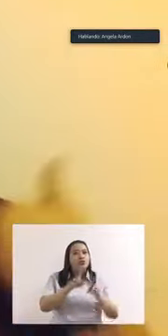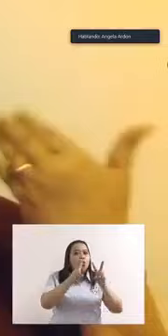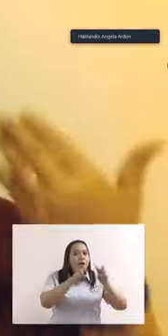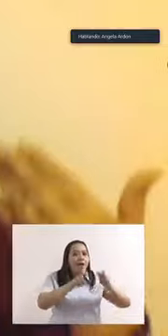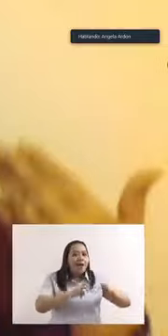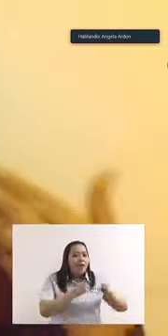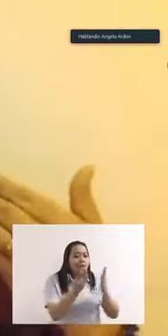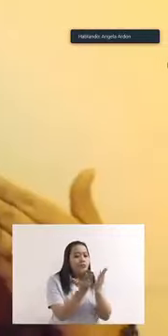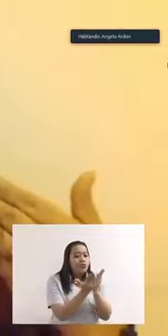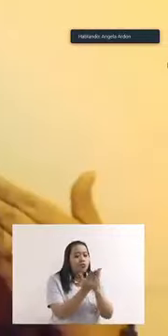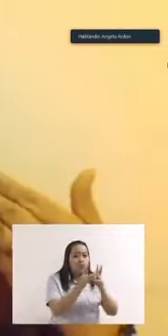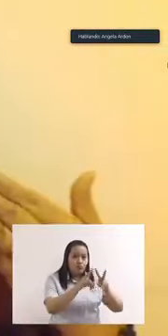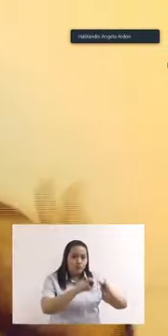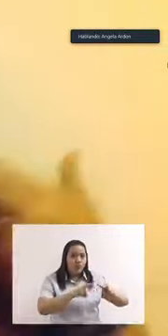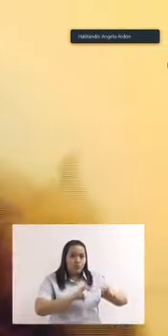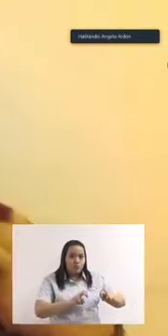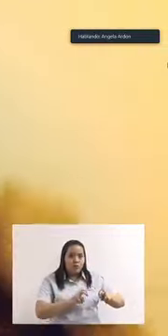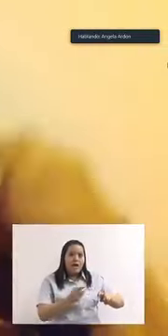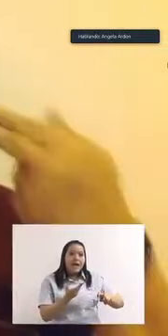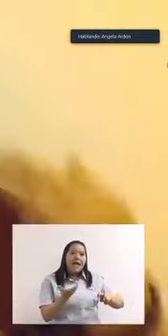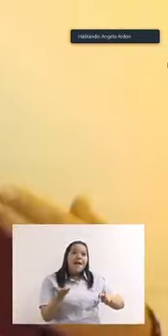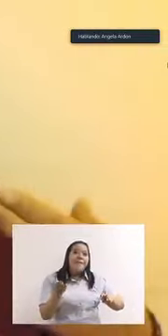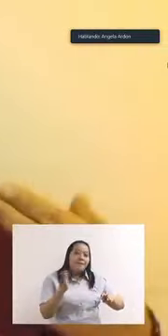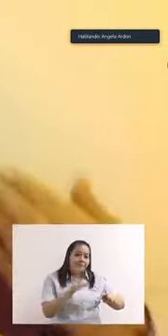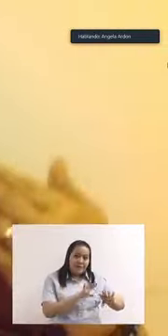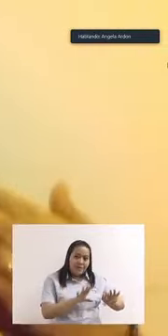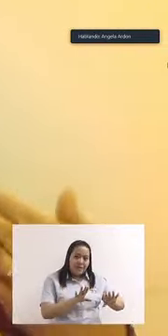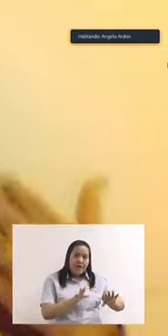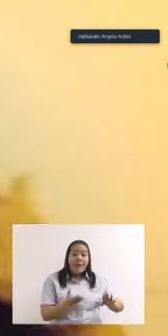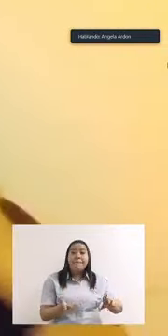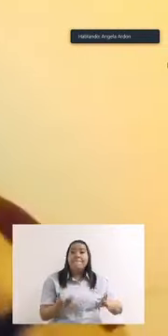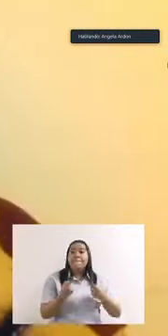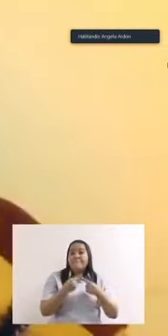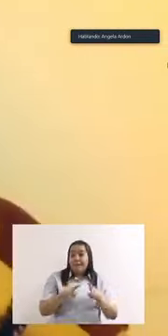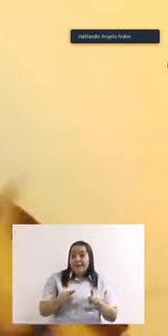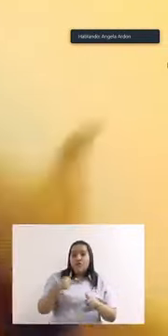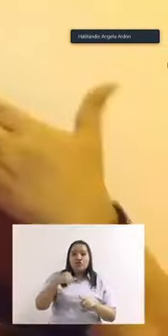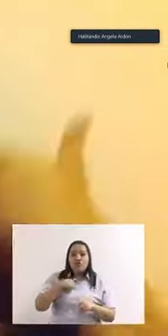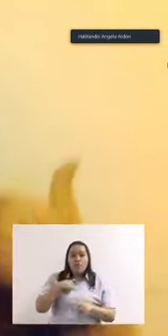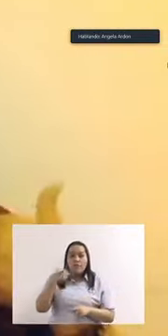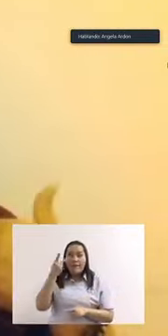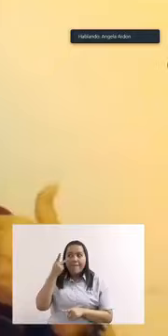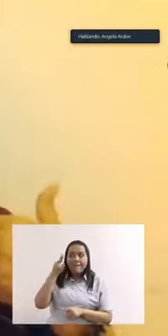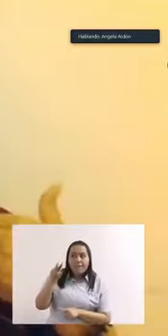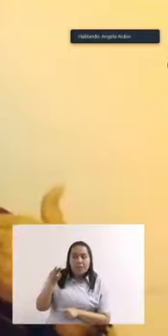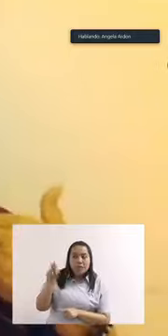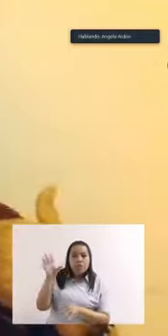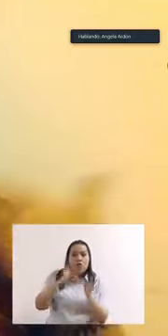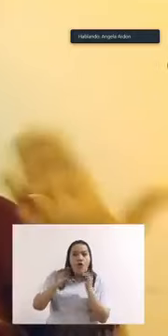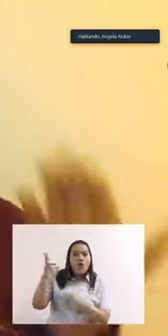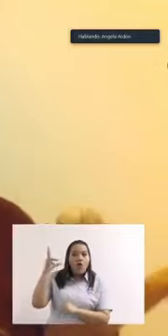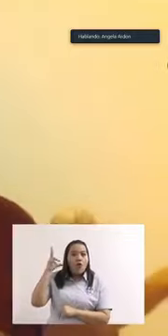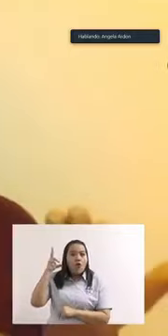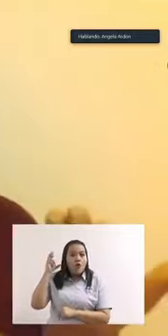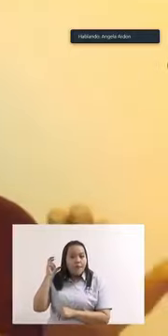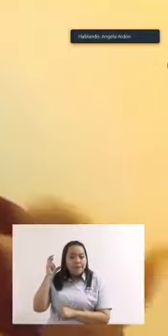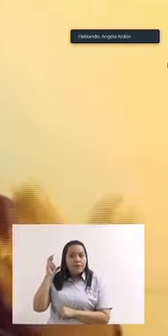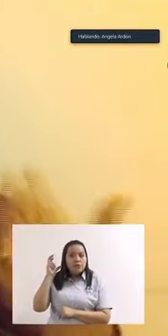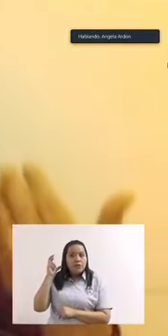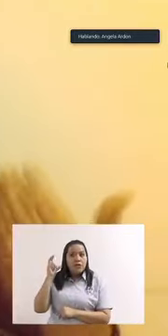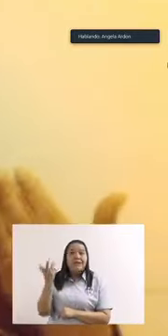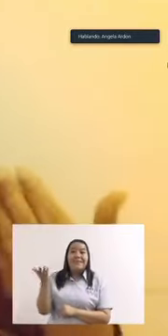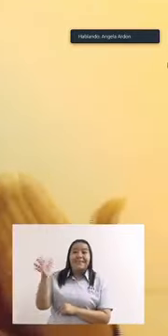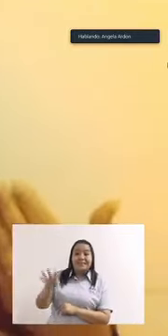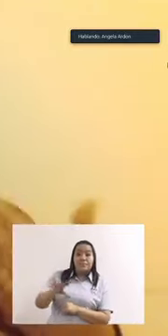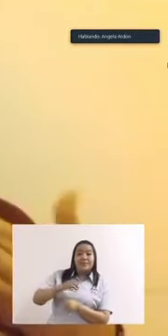son personas que dicen, después del COVID, yo no escuchaba. No sabemos si antes no lo hacía y no ponían atención.